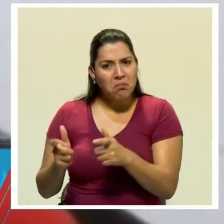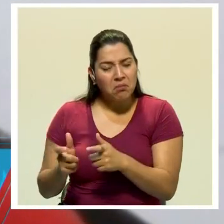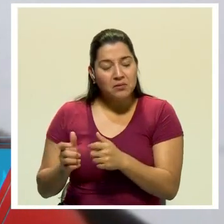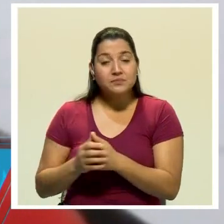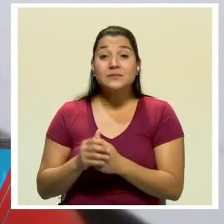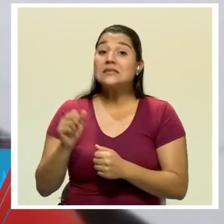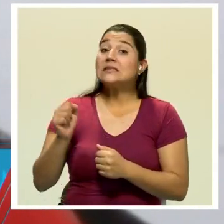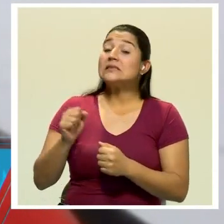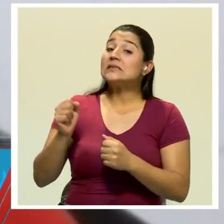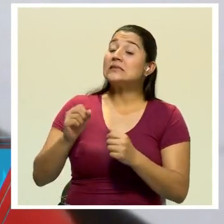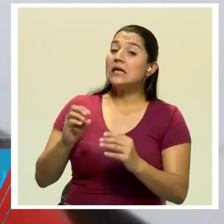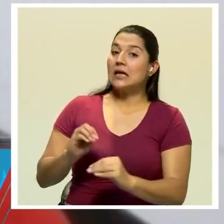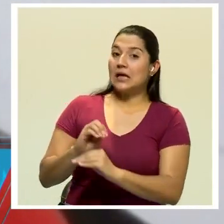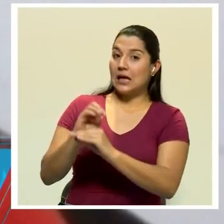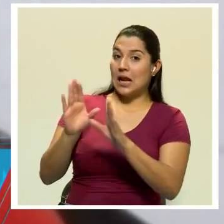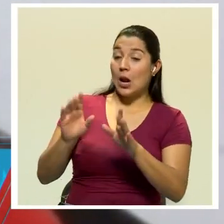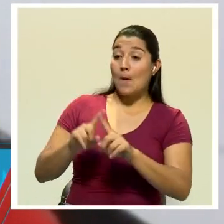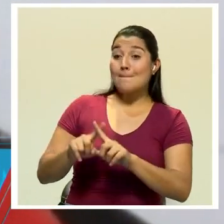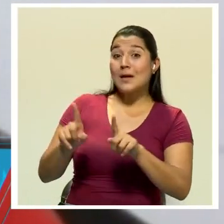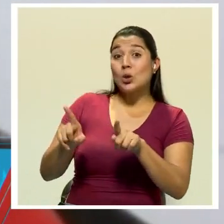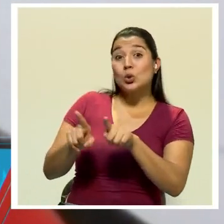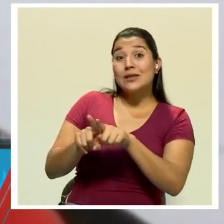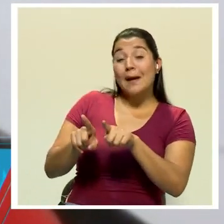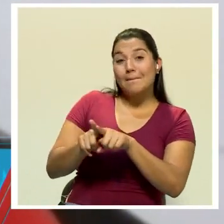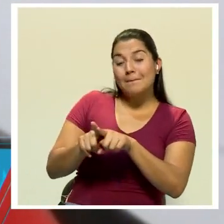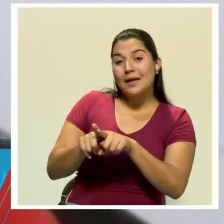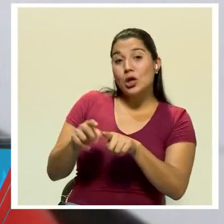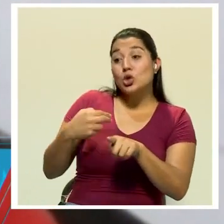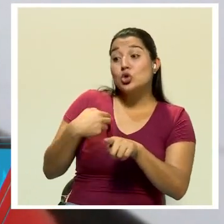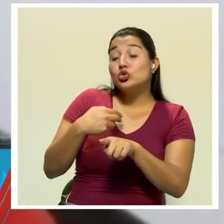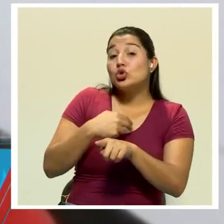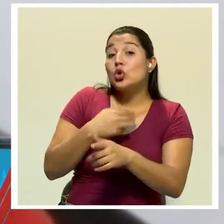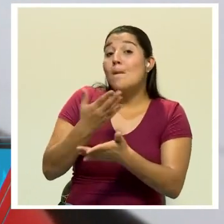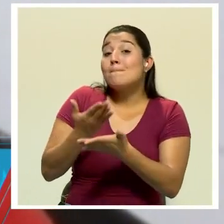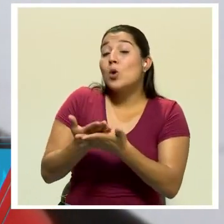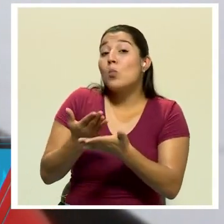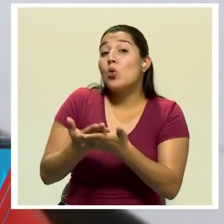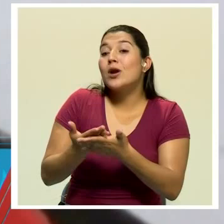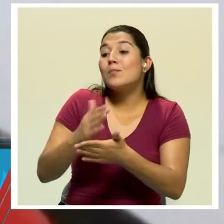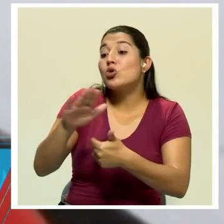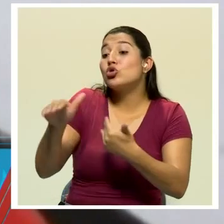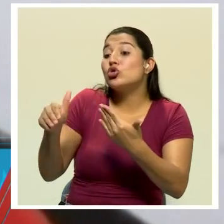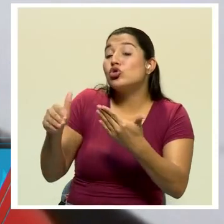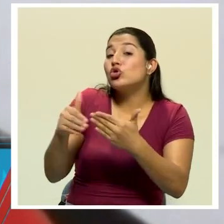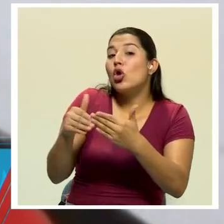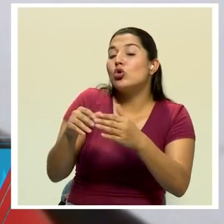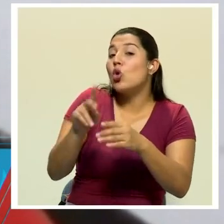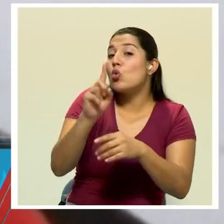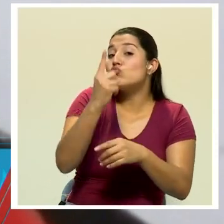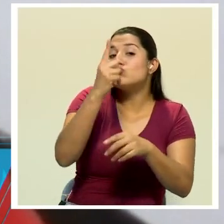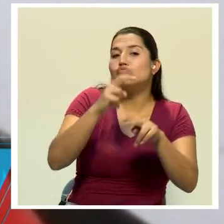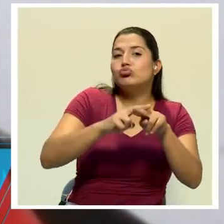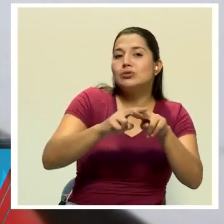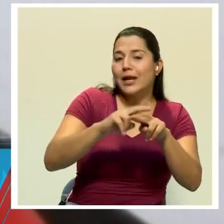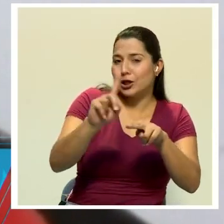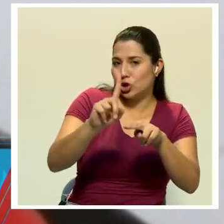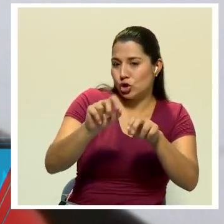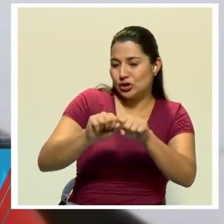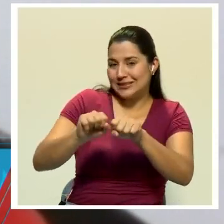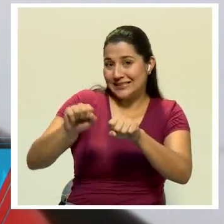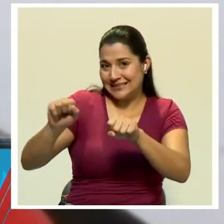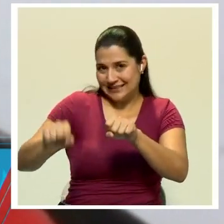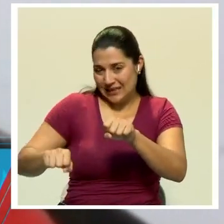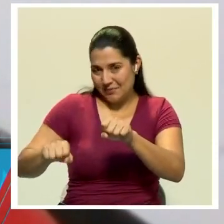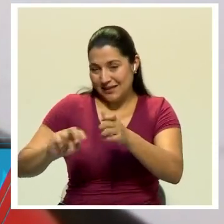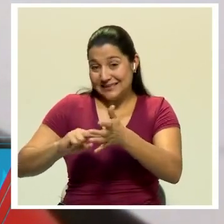Claro, pero sobre todo, además es un sistema lo que estamos planteando. Entonces, al ser un sistema es que hay convivencia con otros medios de